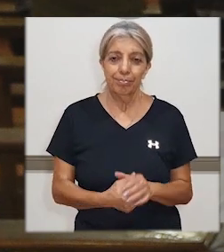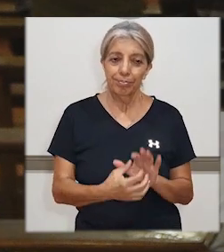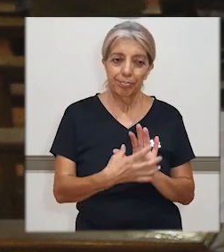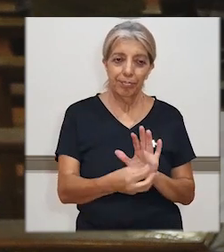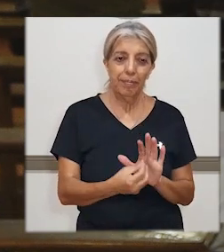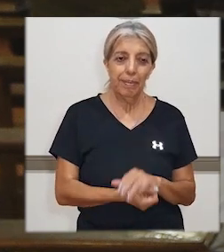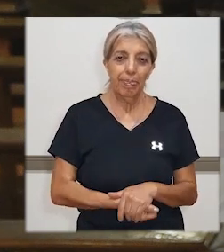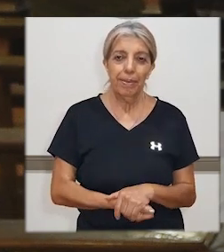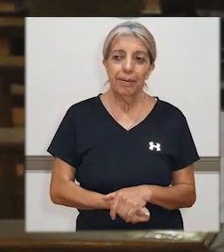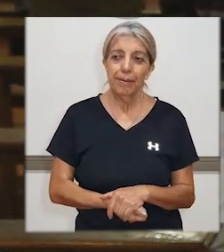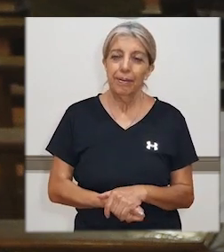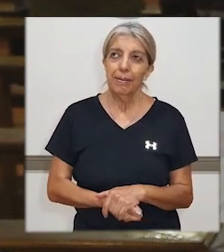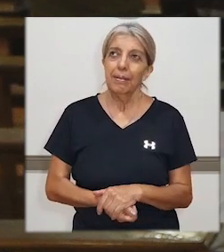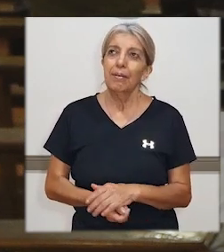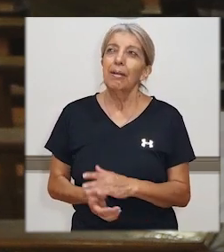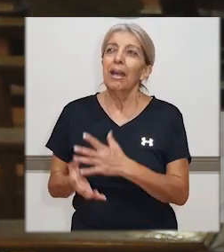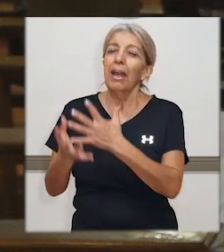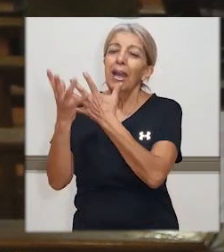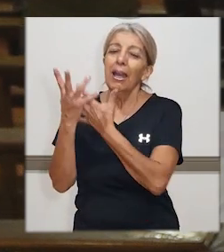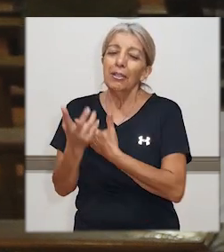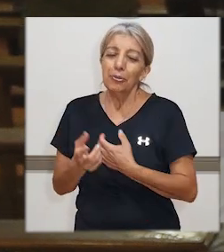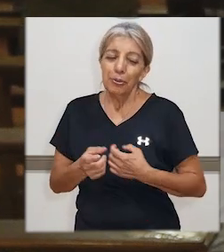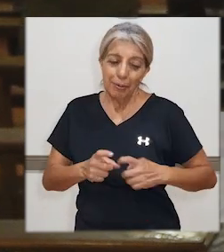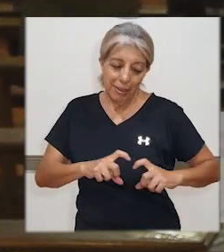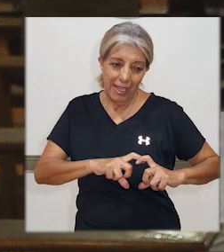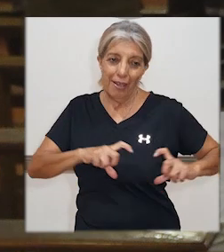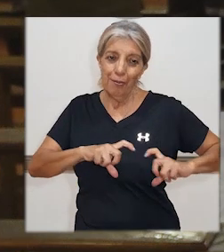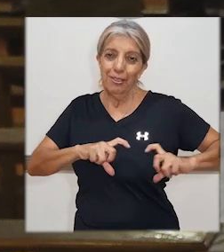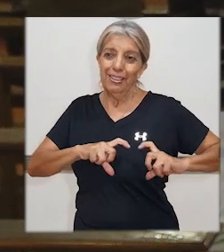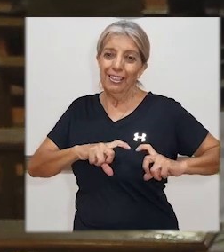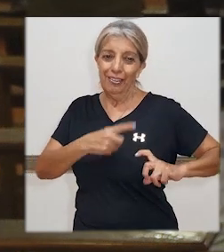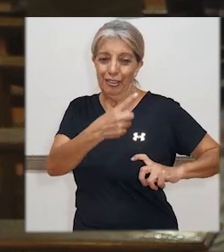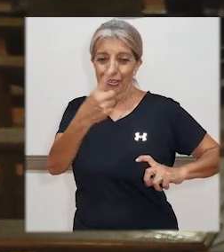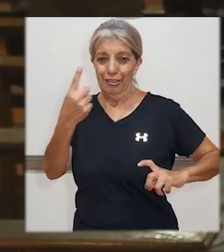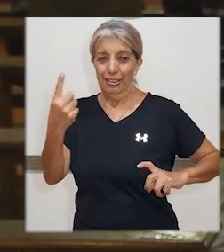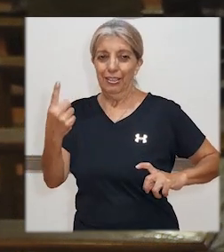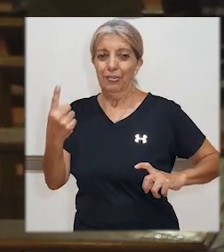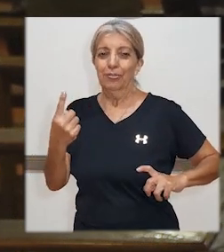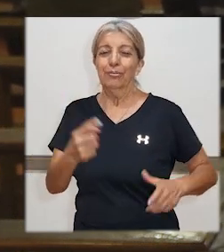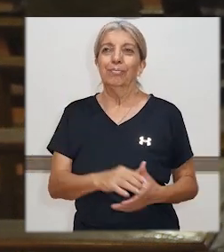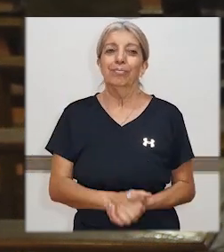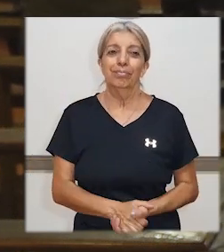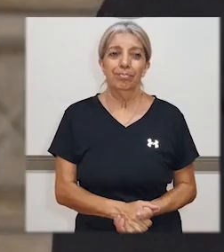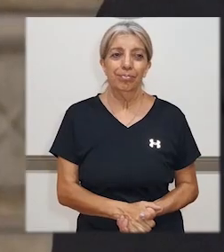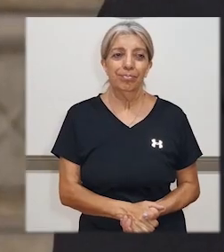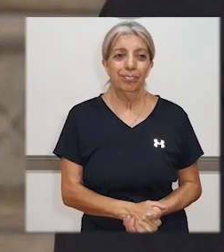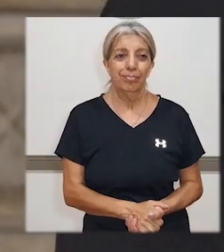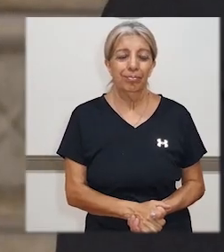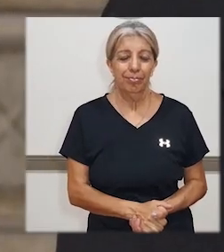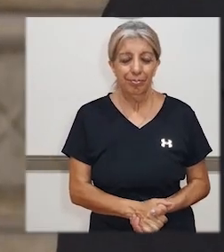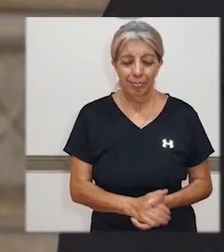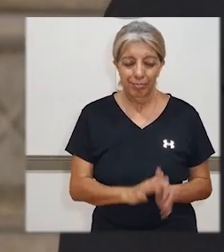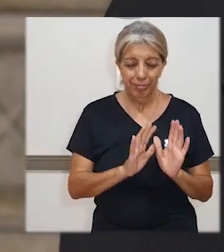pastor, ensancha nuestro corazón. Buen pastor, ensancha nuestro corazón. Por el